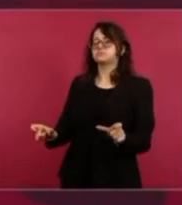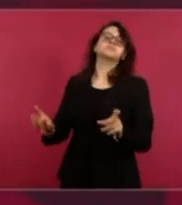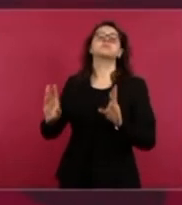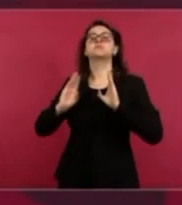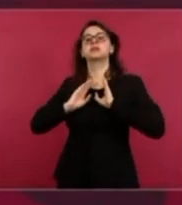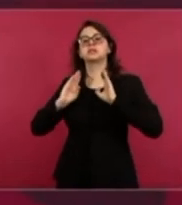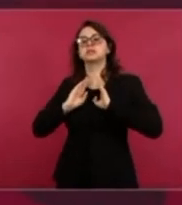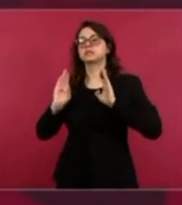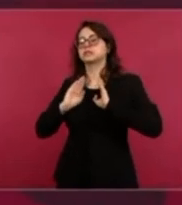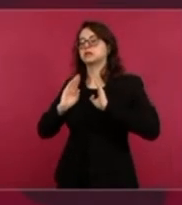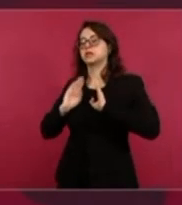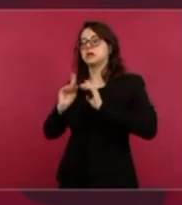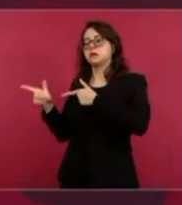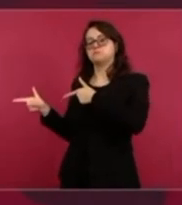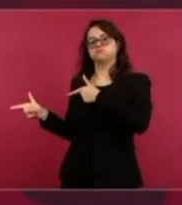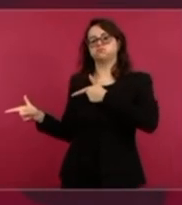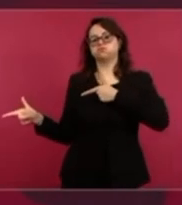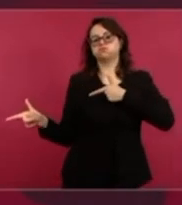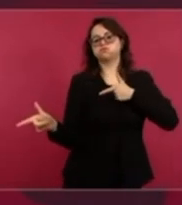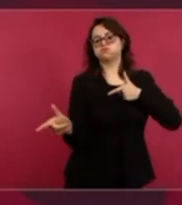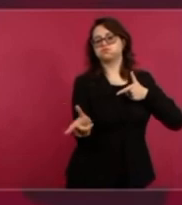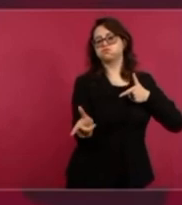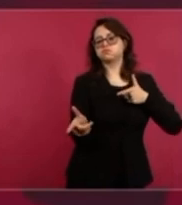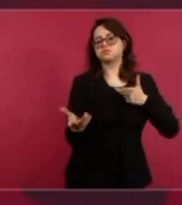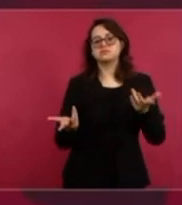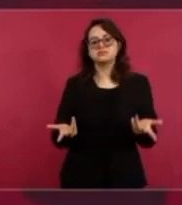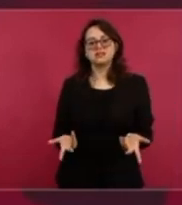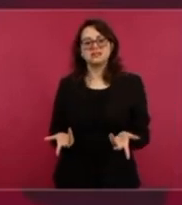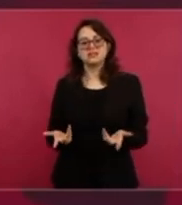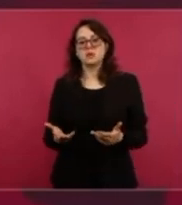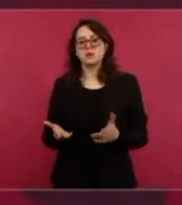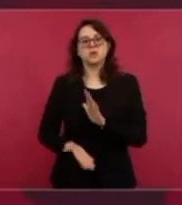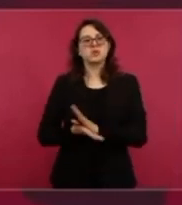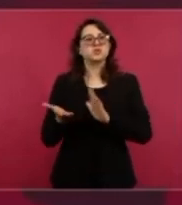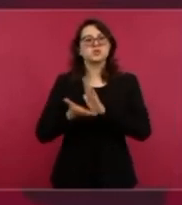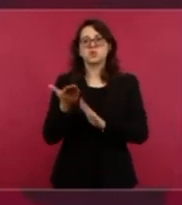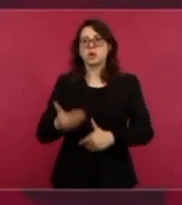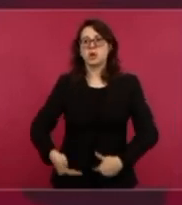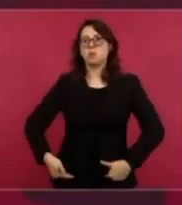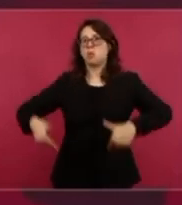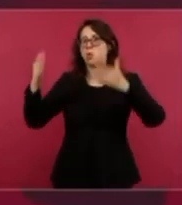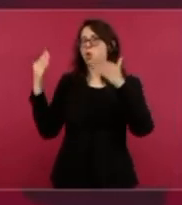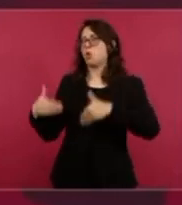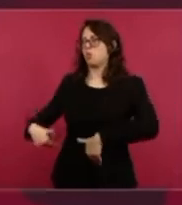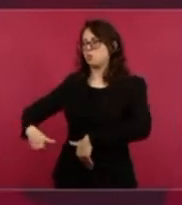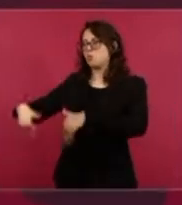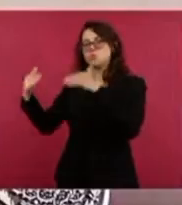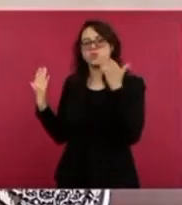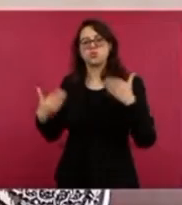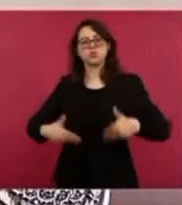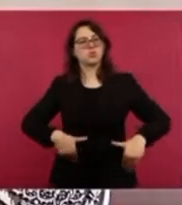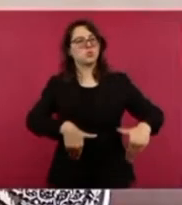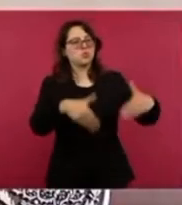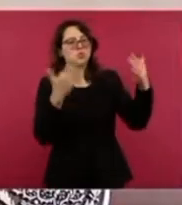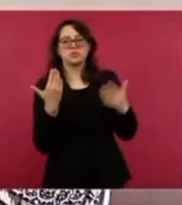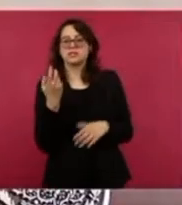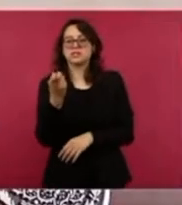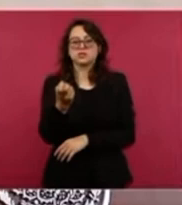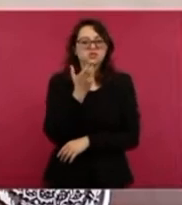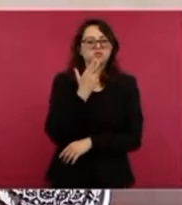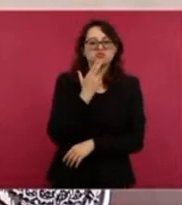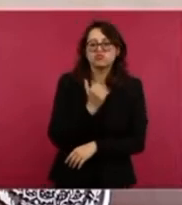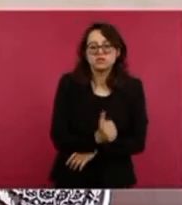militarizar las fronteras, en los muros. Eso no, no resuelve,